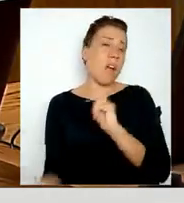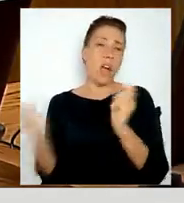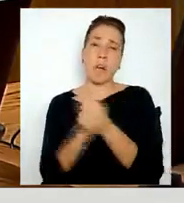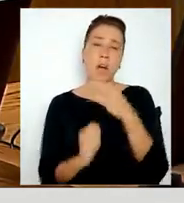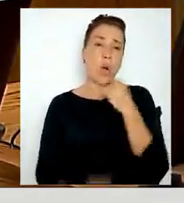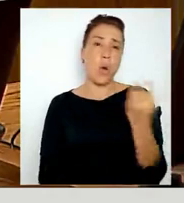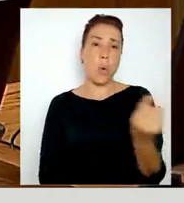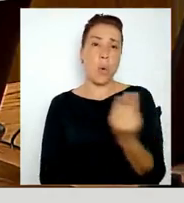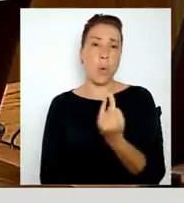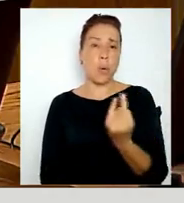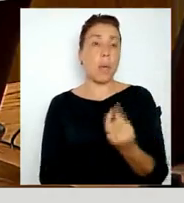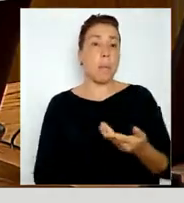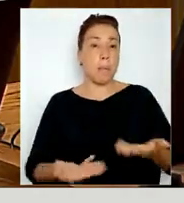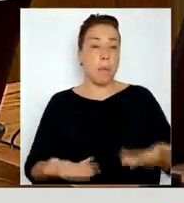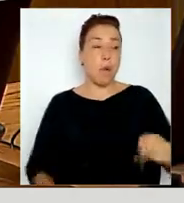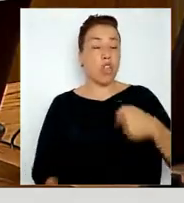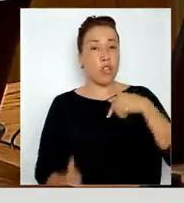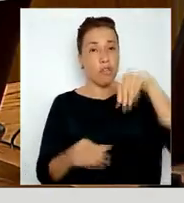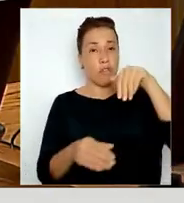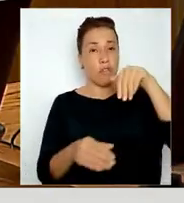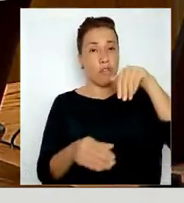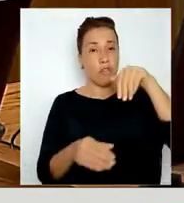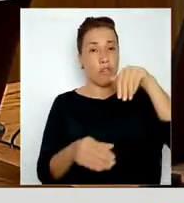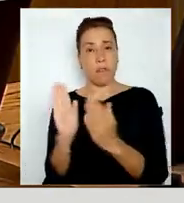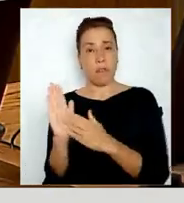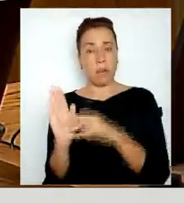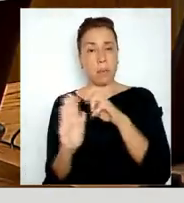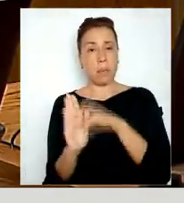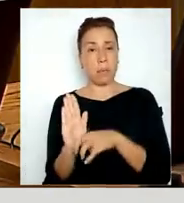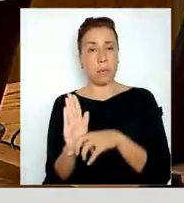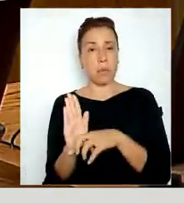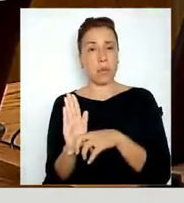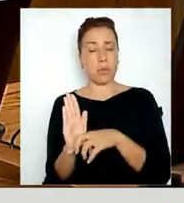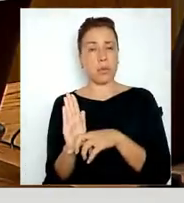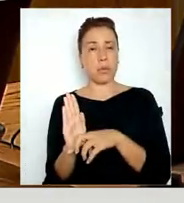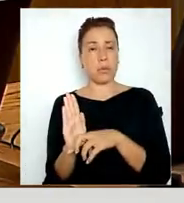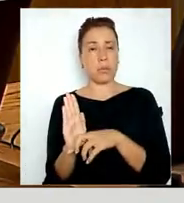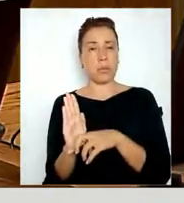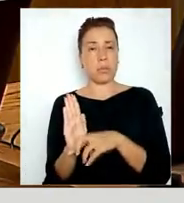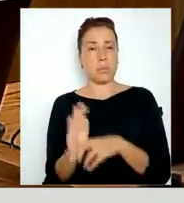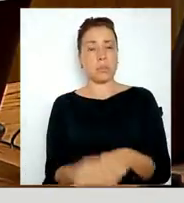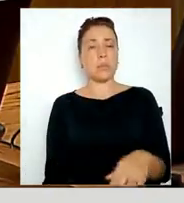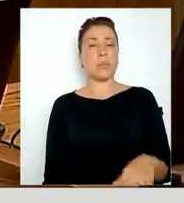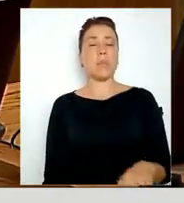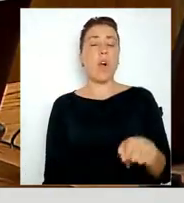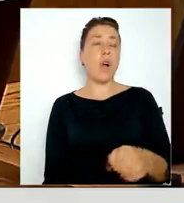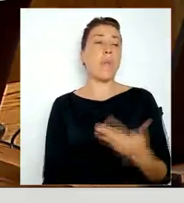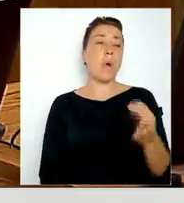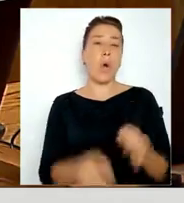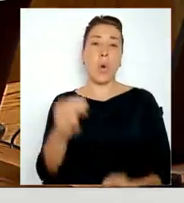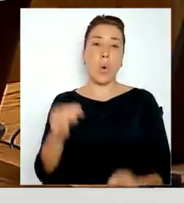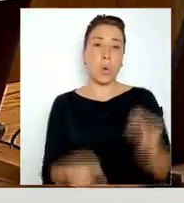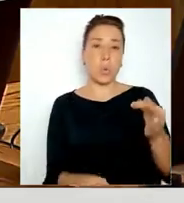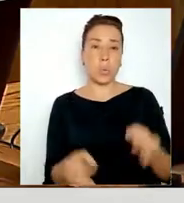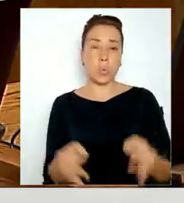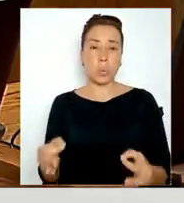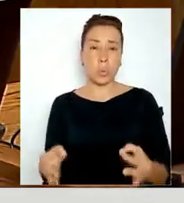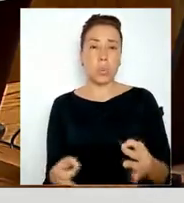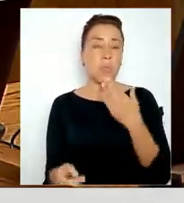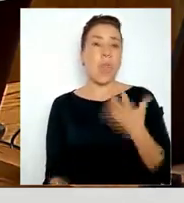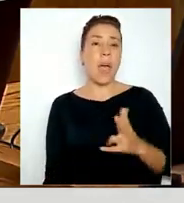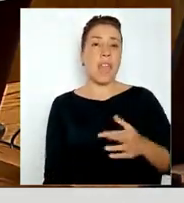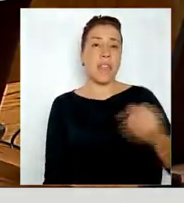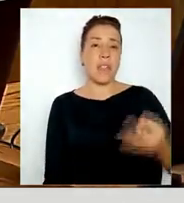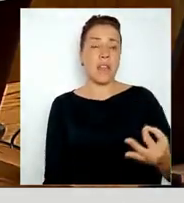voy a votar a favor de esta iniciativa presidente hoy hacemos Justicia con esto y con la dignidad de los estudiantes